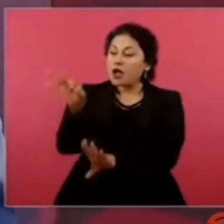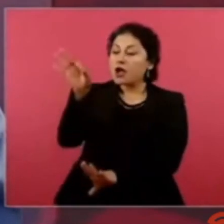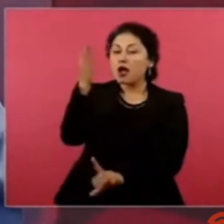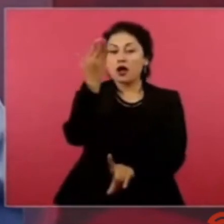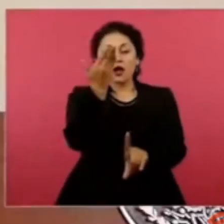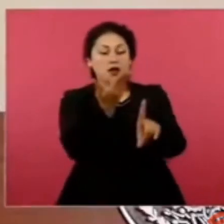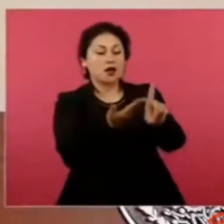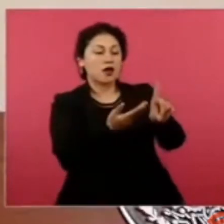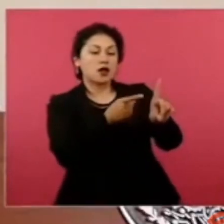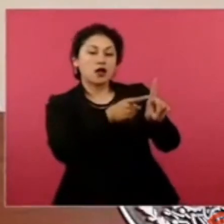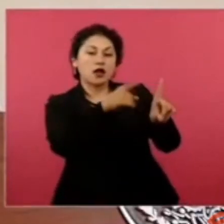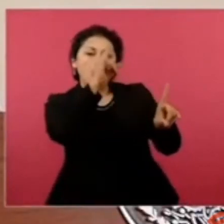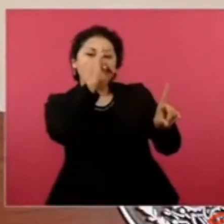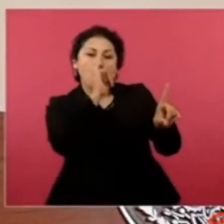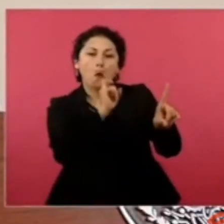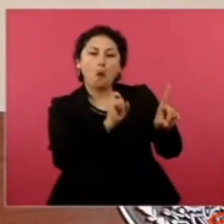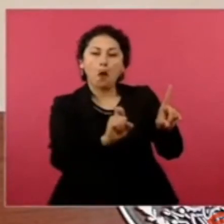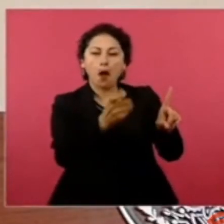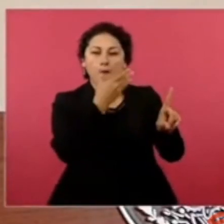hicieron hasta una telenovela,